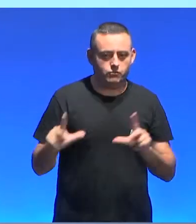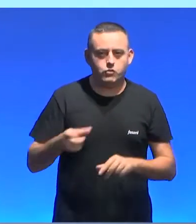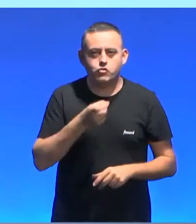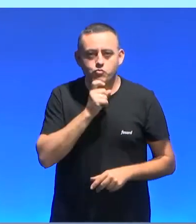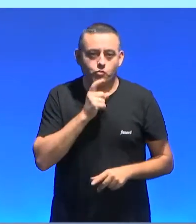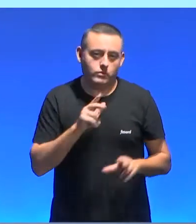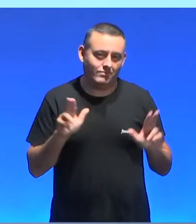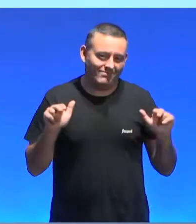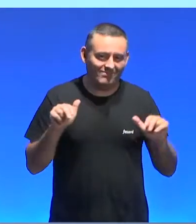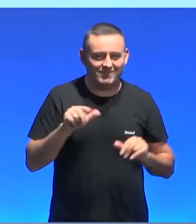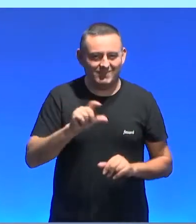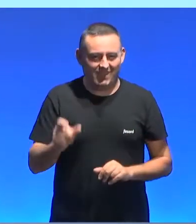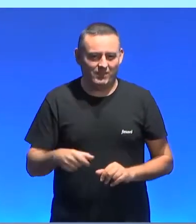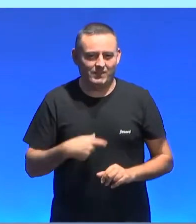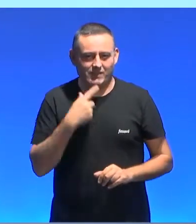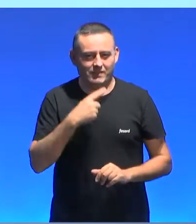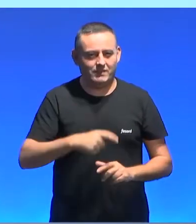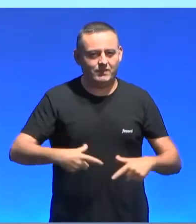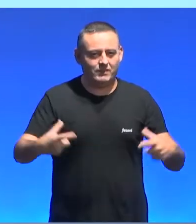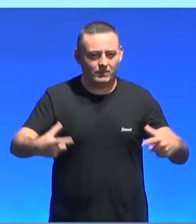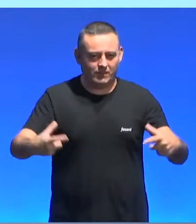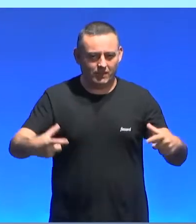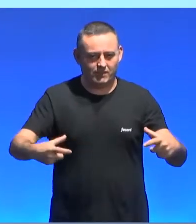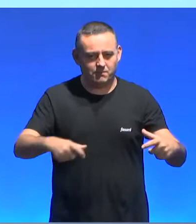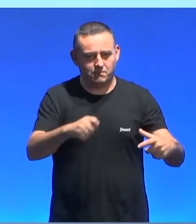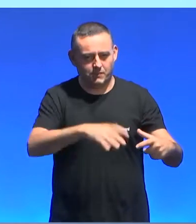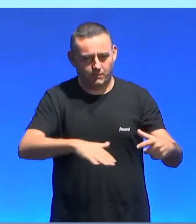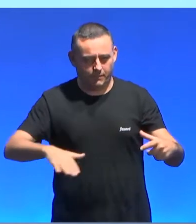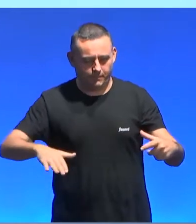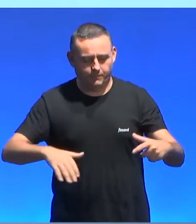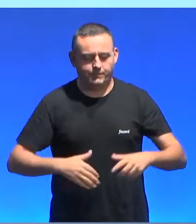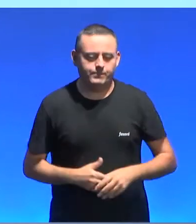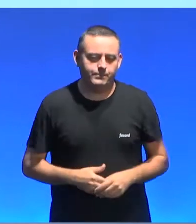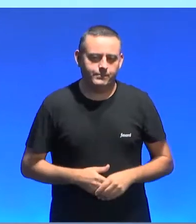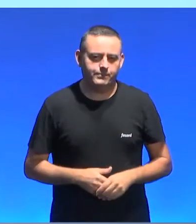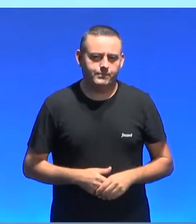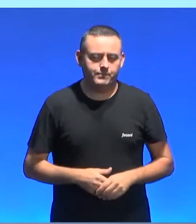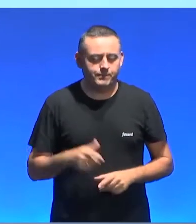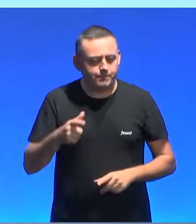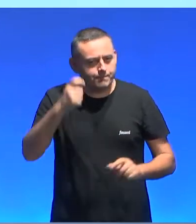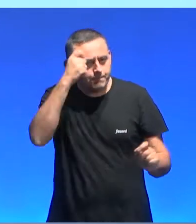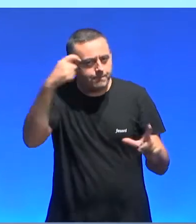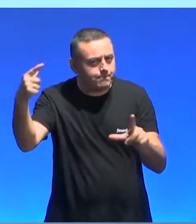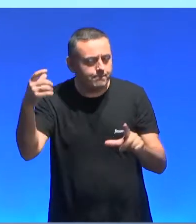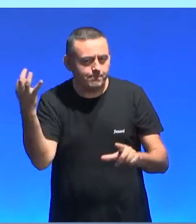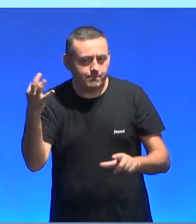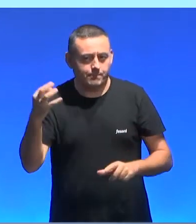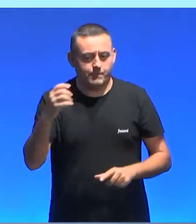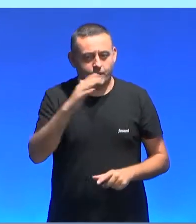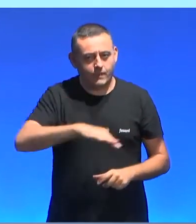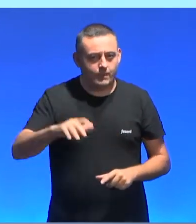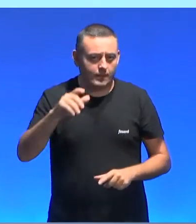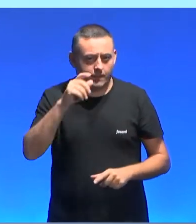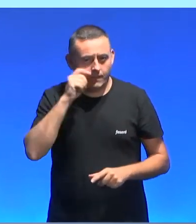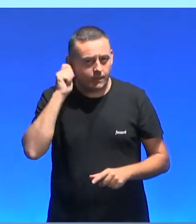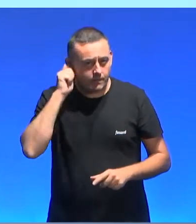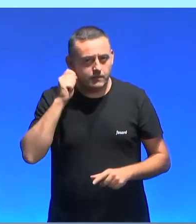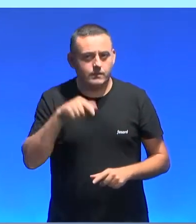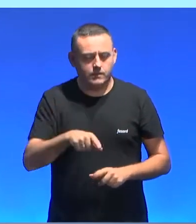Bambini, en la que expone una nueva forma de concebir la ciudad, en la que los niños y las niñas son el punto de referencia.